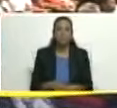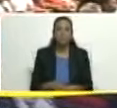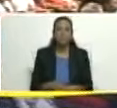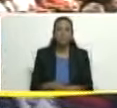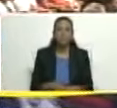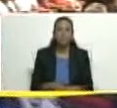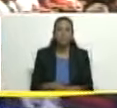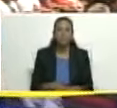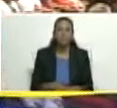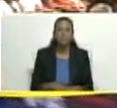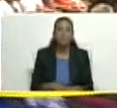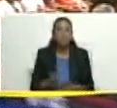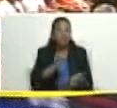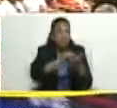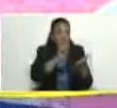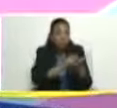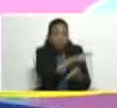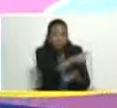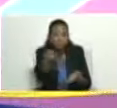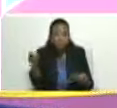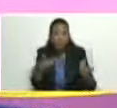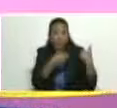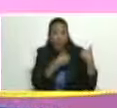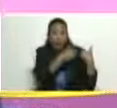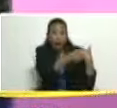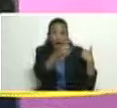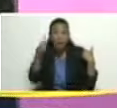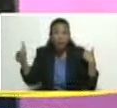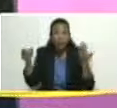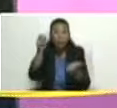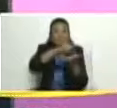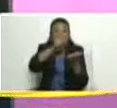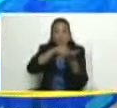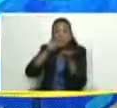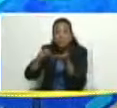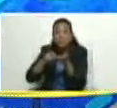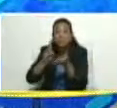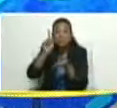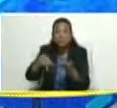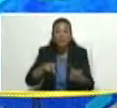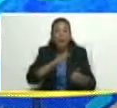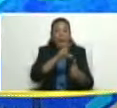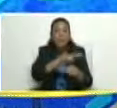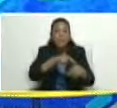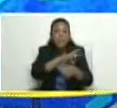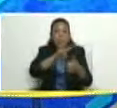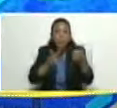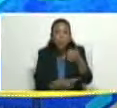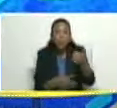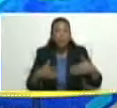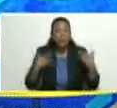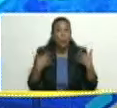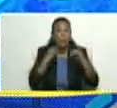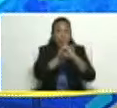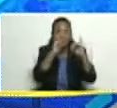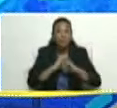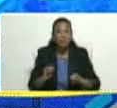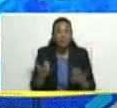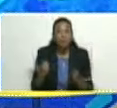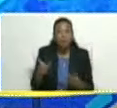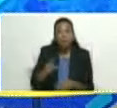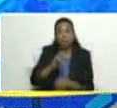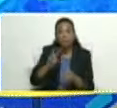Ah, bueno. Tomaron nota, ¿verdad? Tomen nota. Viceministerio de Suprema Felicidad Social, ¿dónde está?